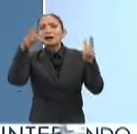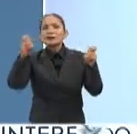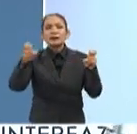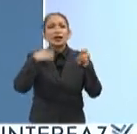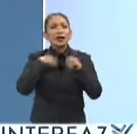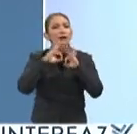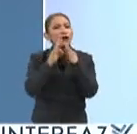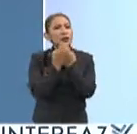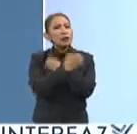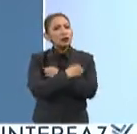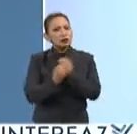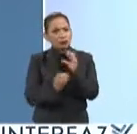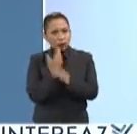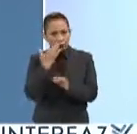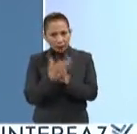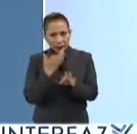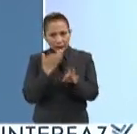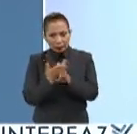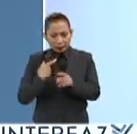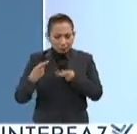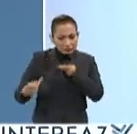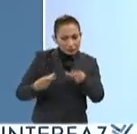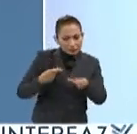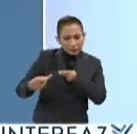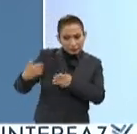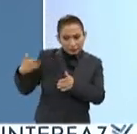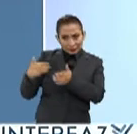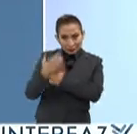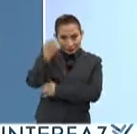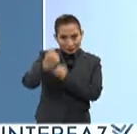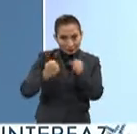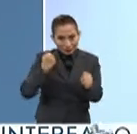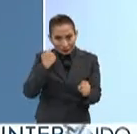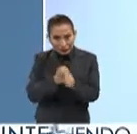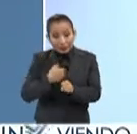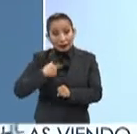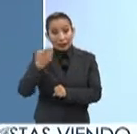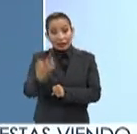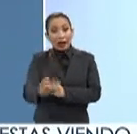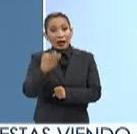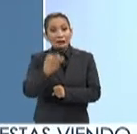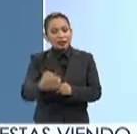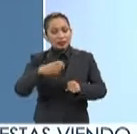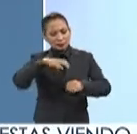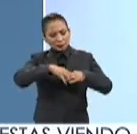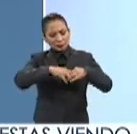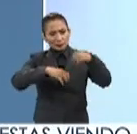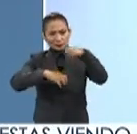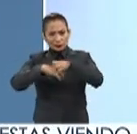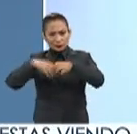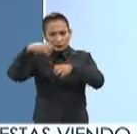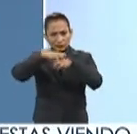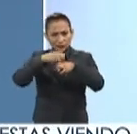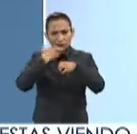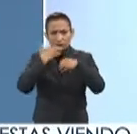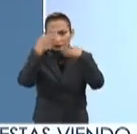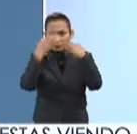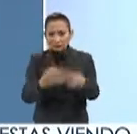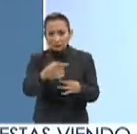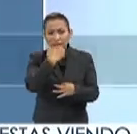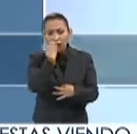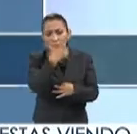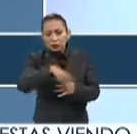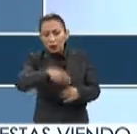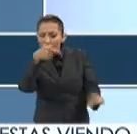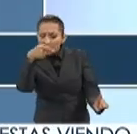modelo educativo que se ha venido desarrollando durante los últimos años. Y bueno, este es un andamiaje cuidadosamente construido donde la